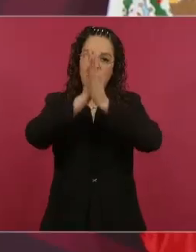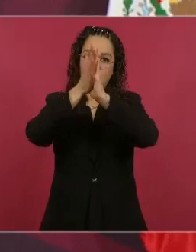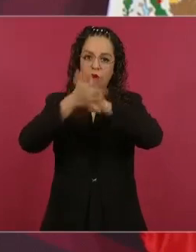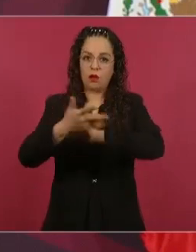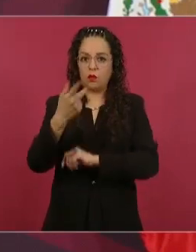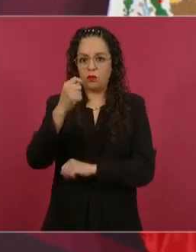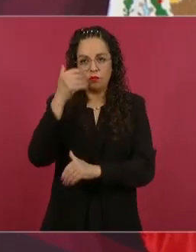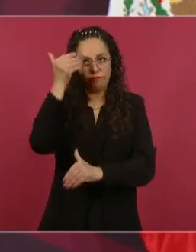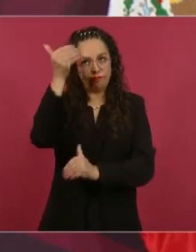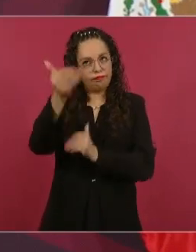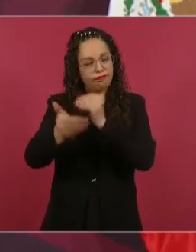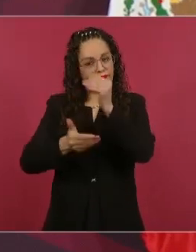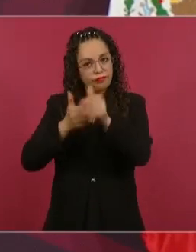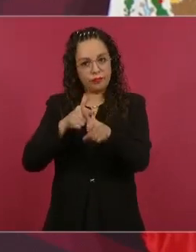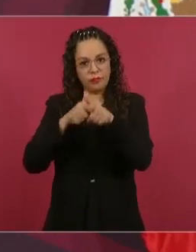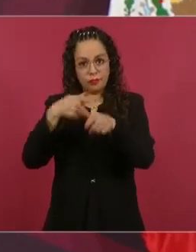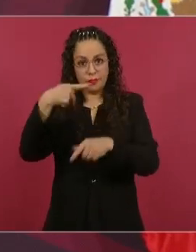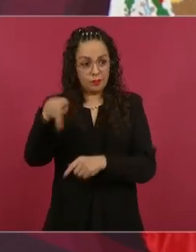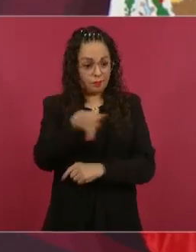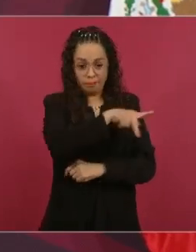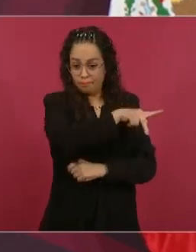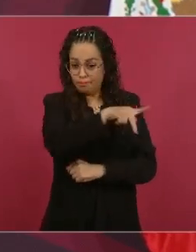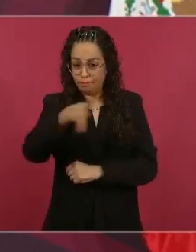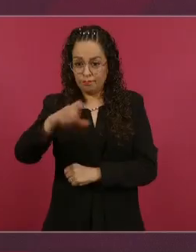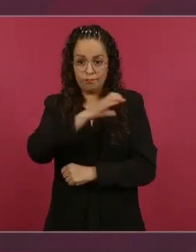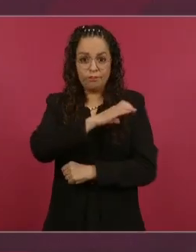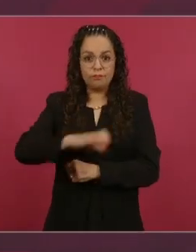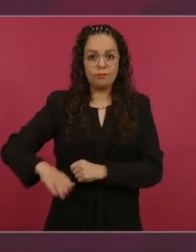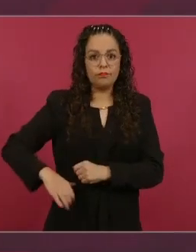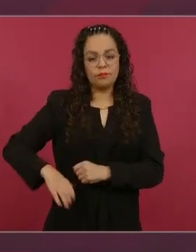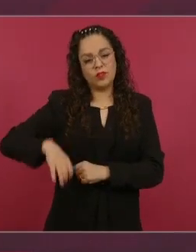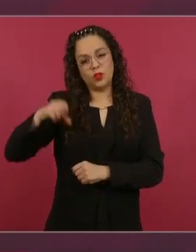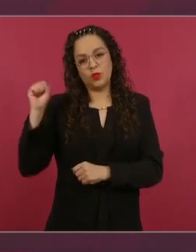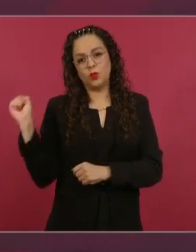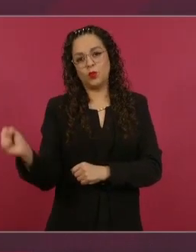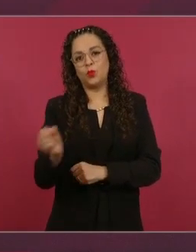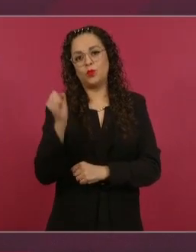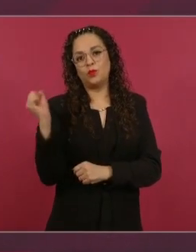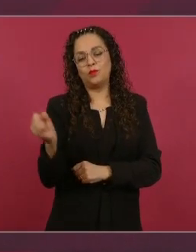todos desearles lo mejor y que